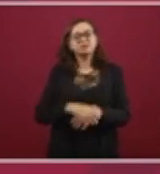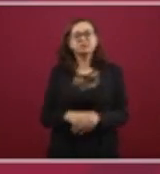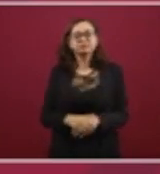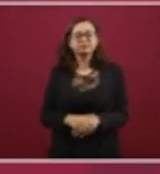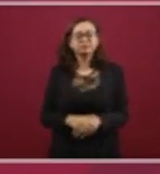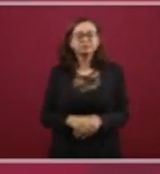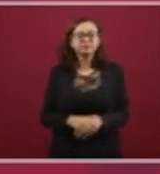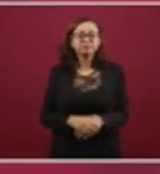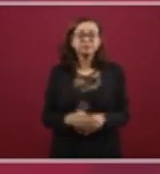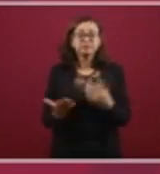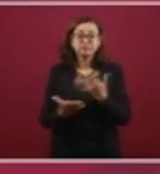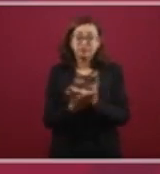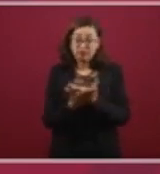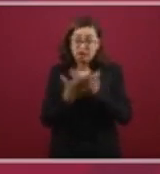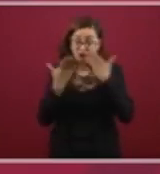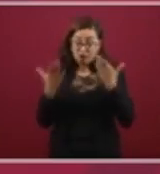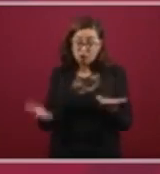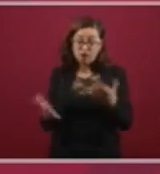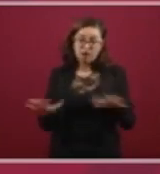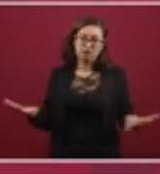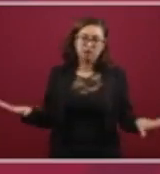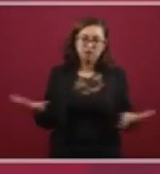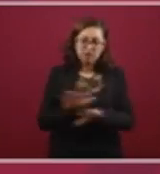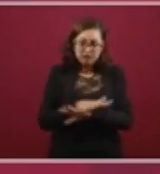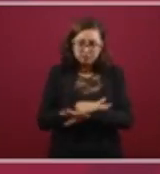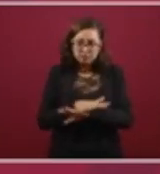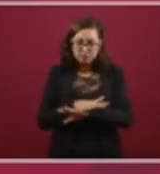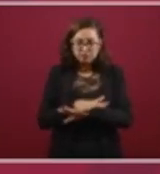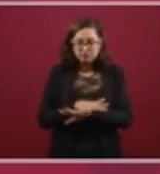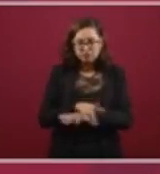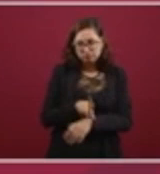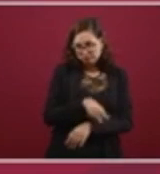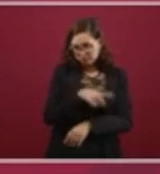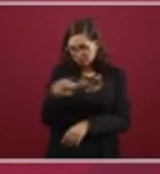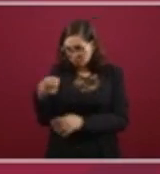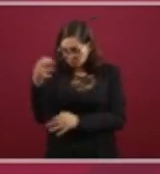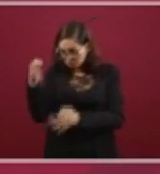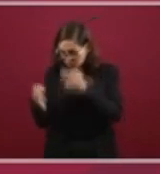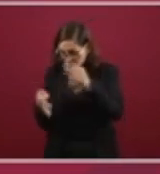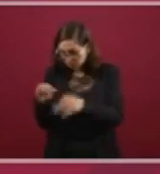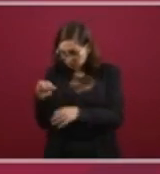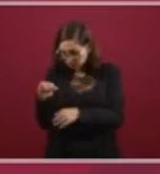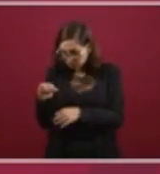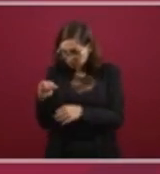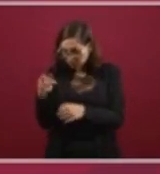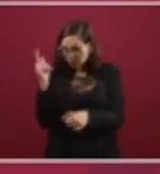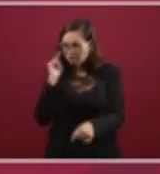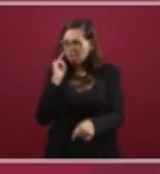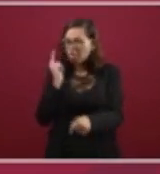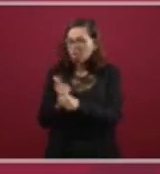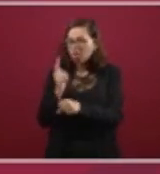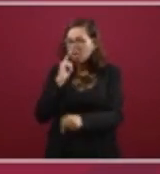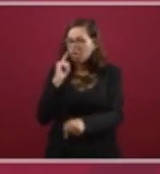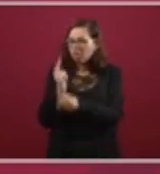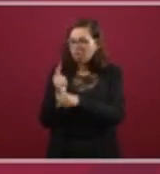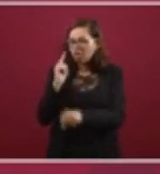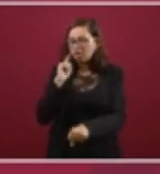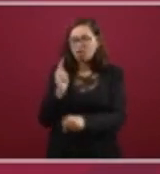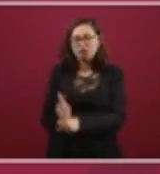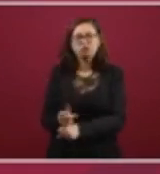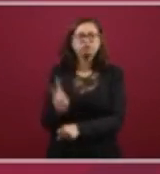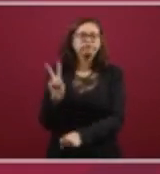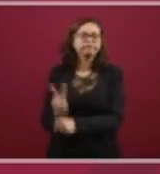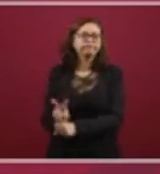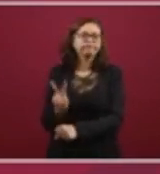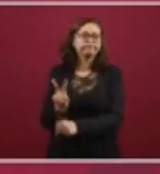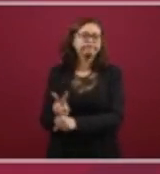se está cuestionando más, esa es mi apreciación, al Poder Judicial que al